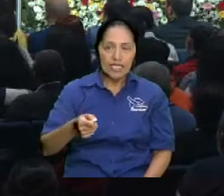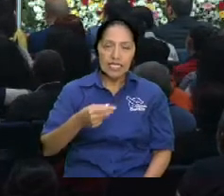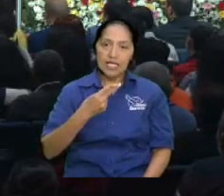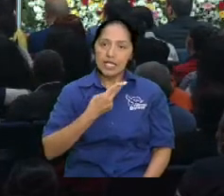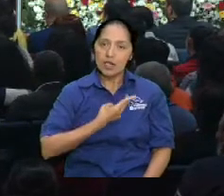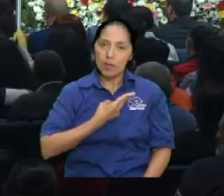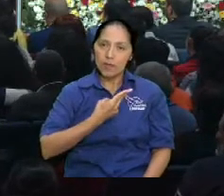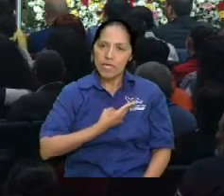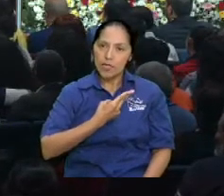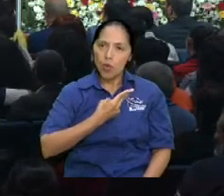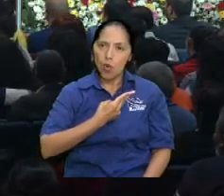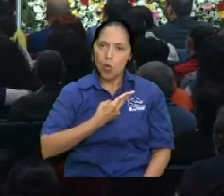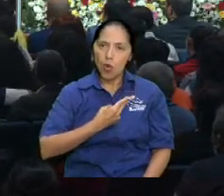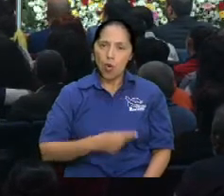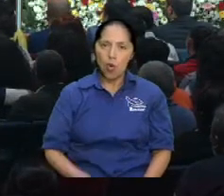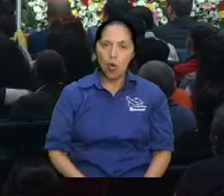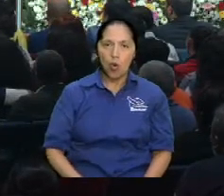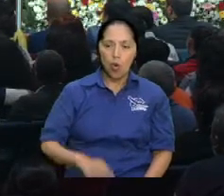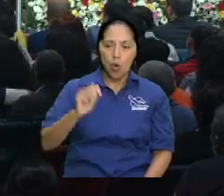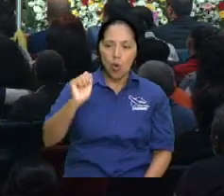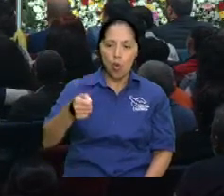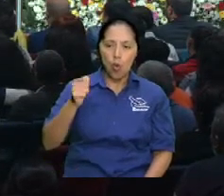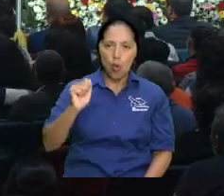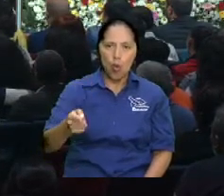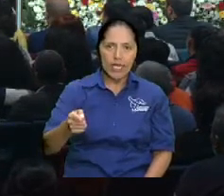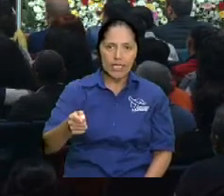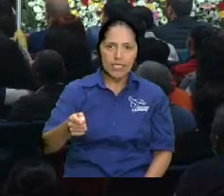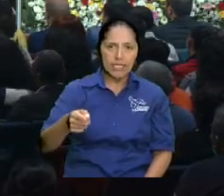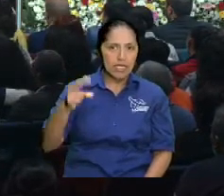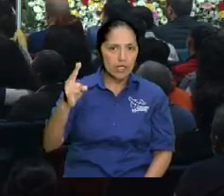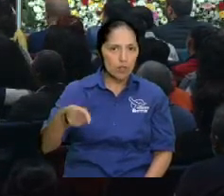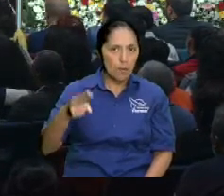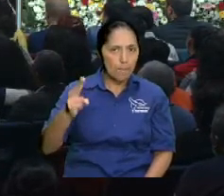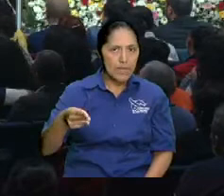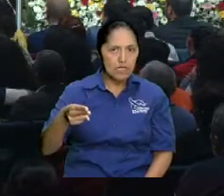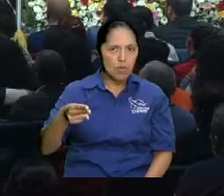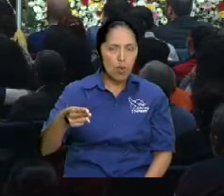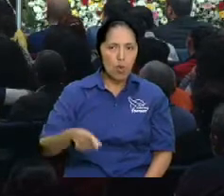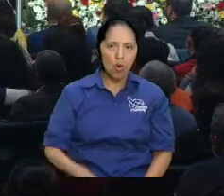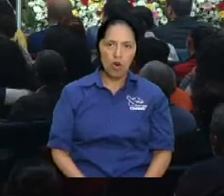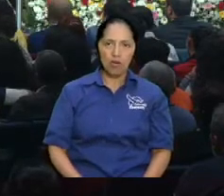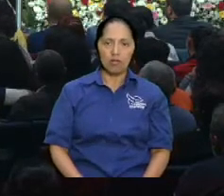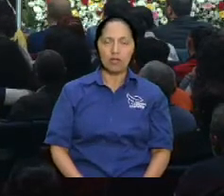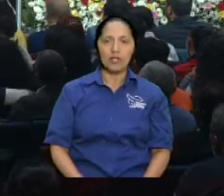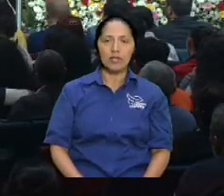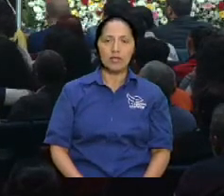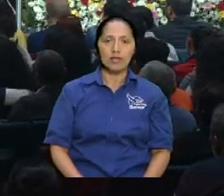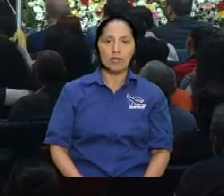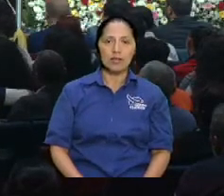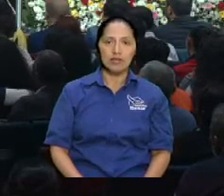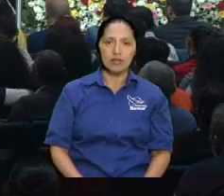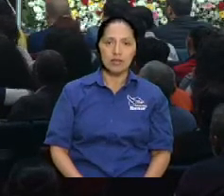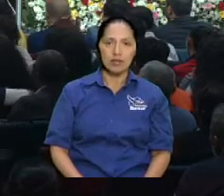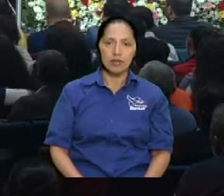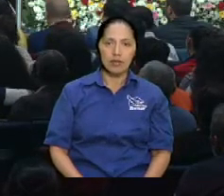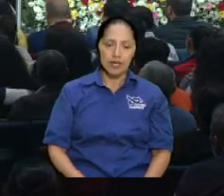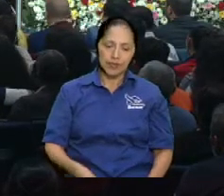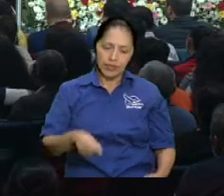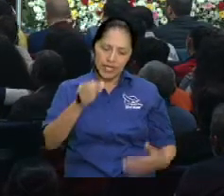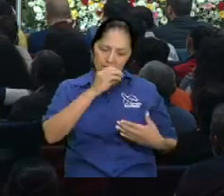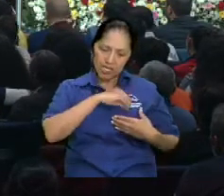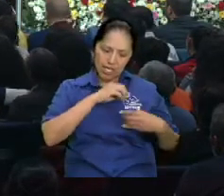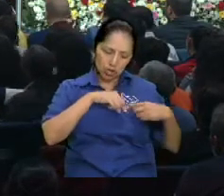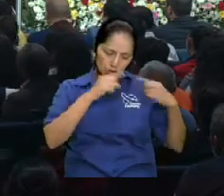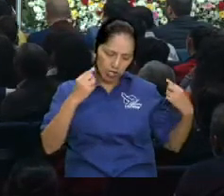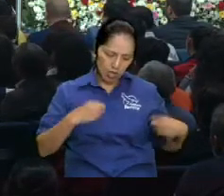ya va a agarrar lo que no es del. Y a todos nos pasa, hermano.